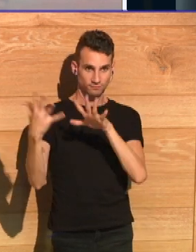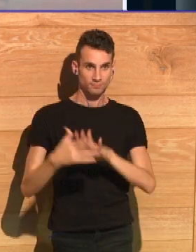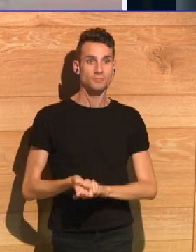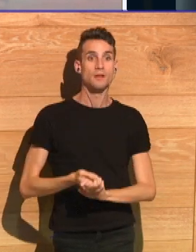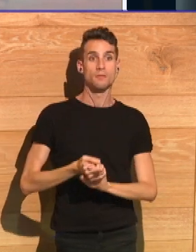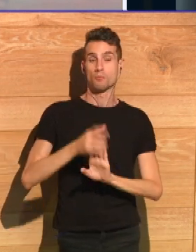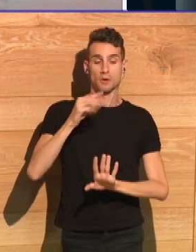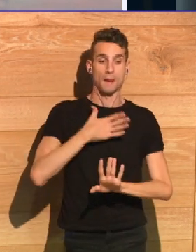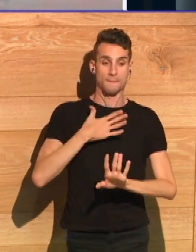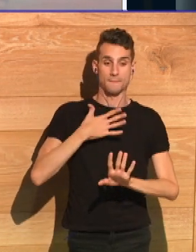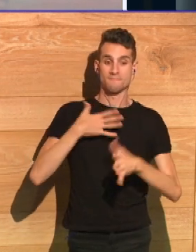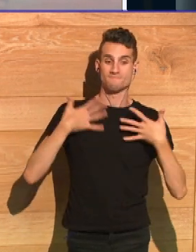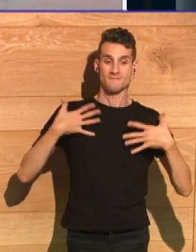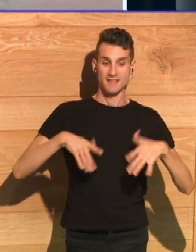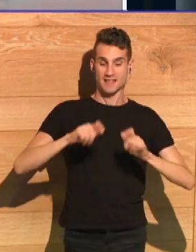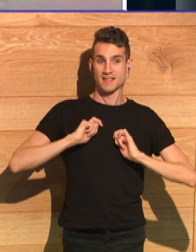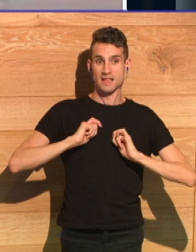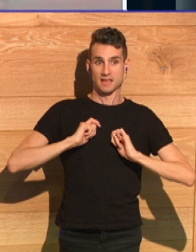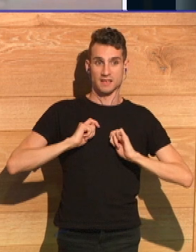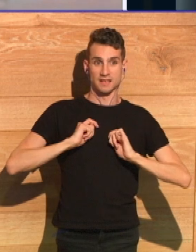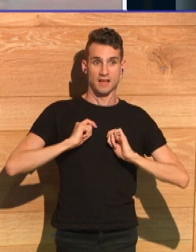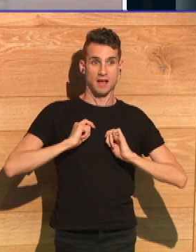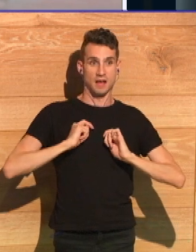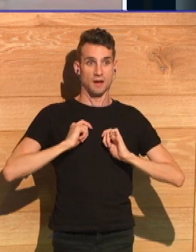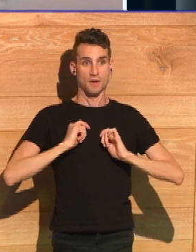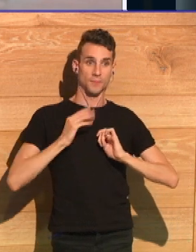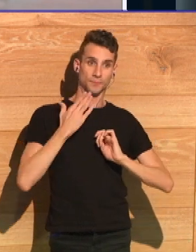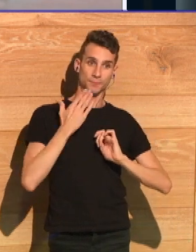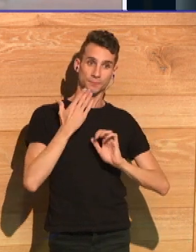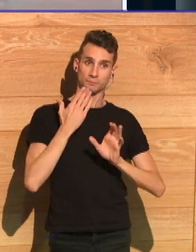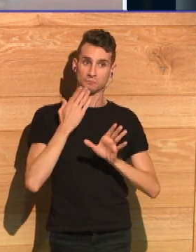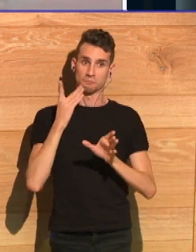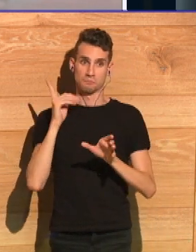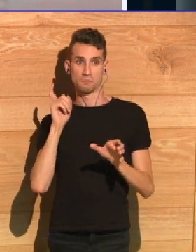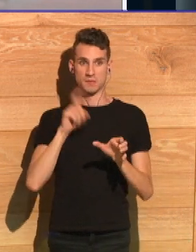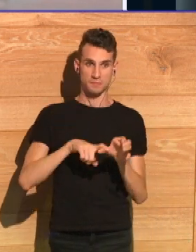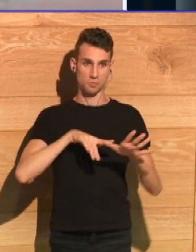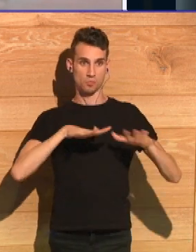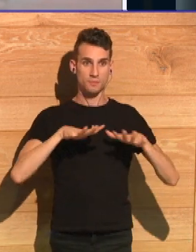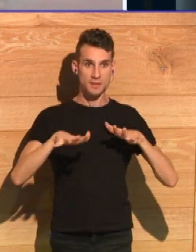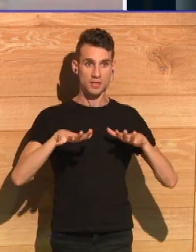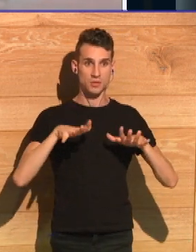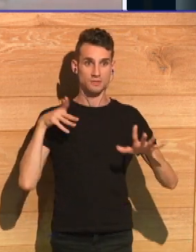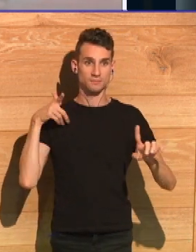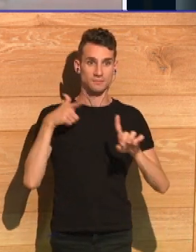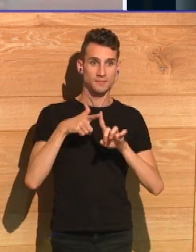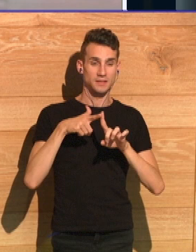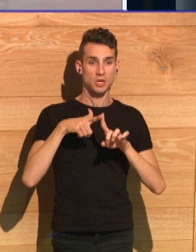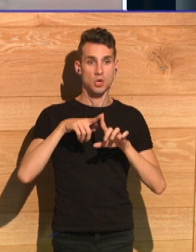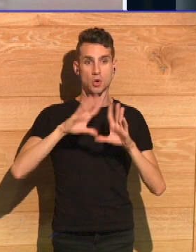en realidad me alegra haber sido una parte de un movimiento para la